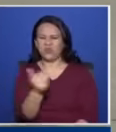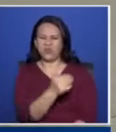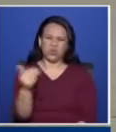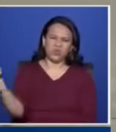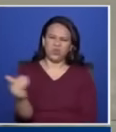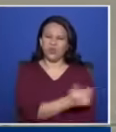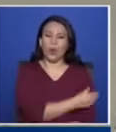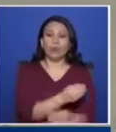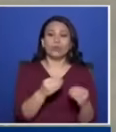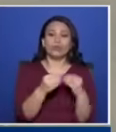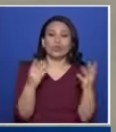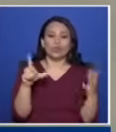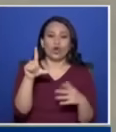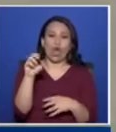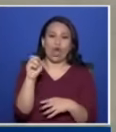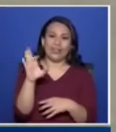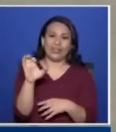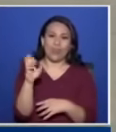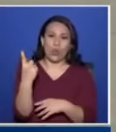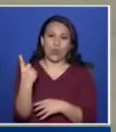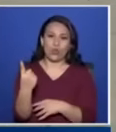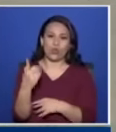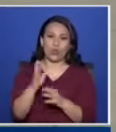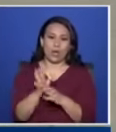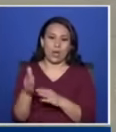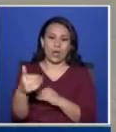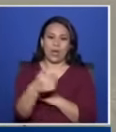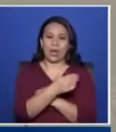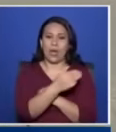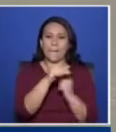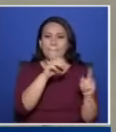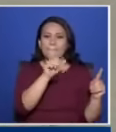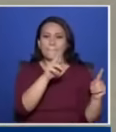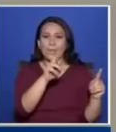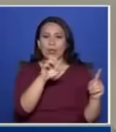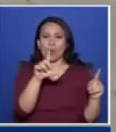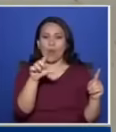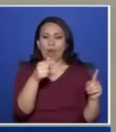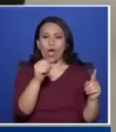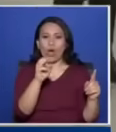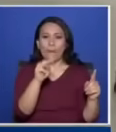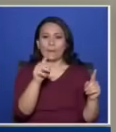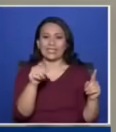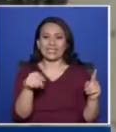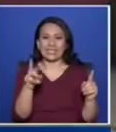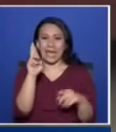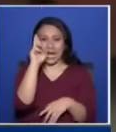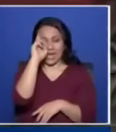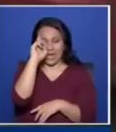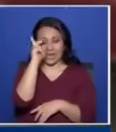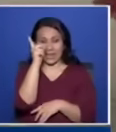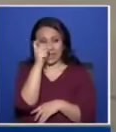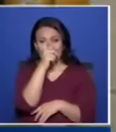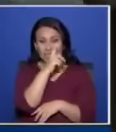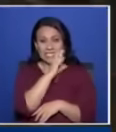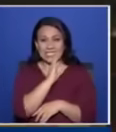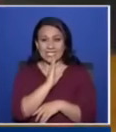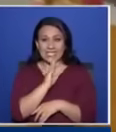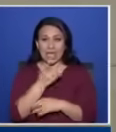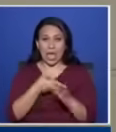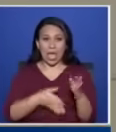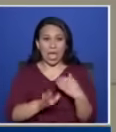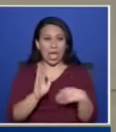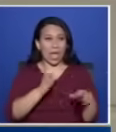ciudadela Mucholote 1. Hacia esta intersección con la avenida Manuel Gómez Lince. Bastante conflictivo realmente este punto por